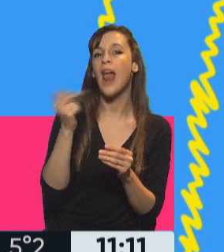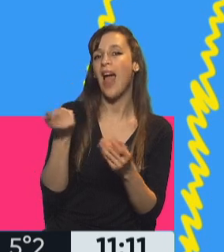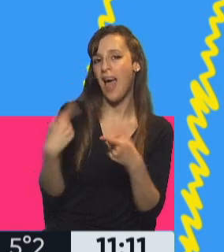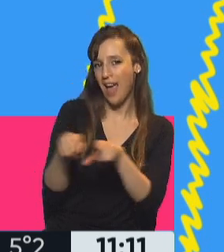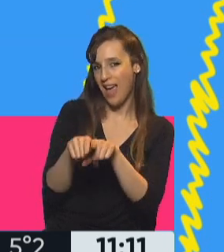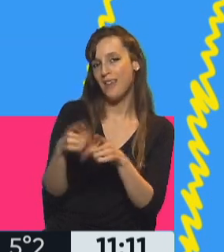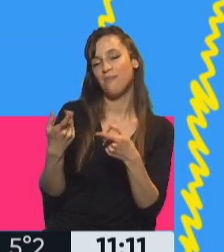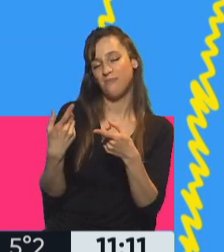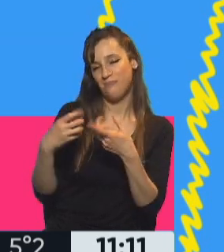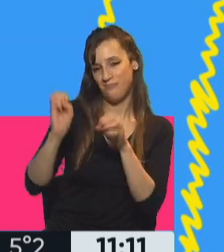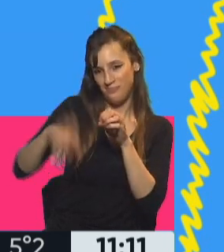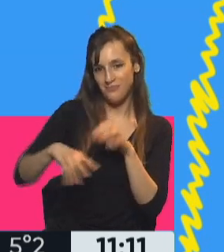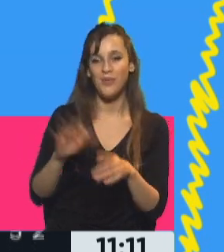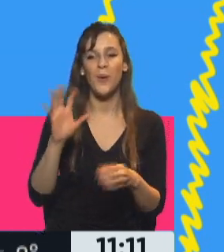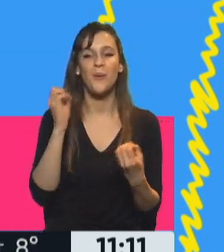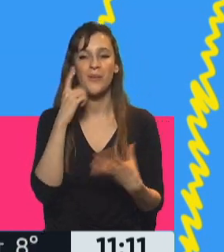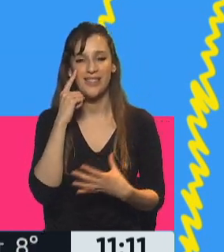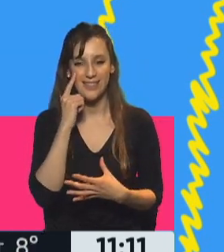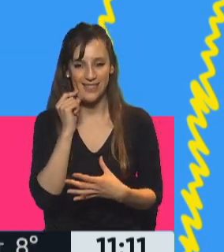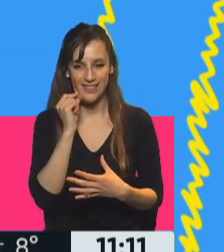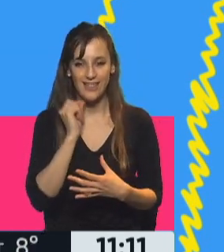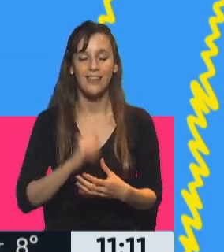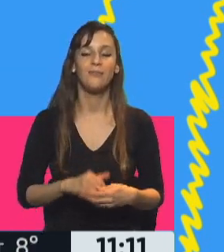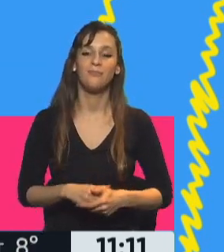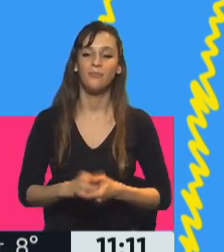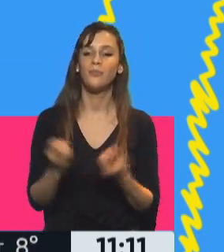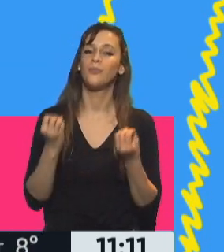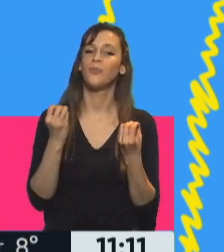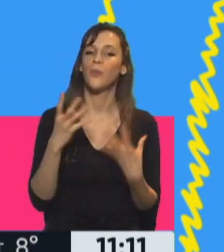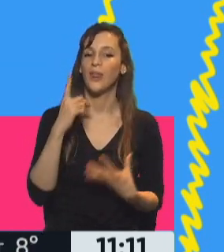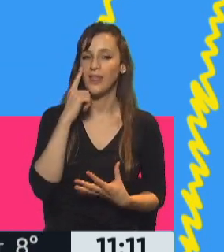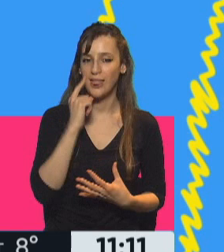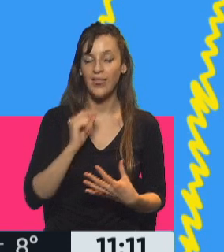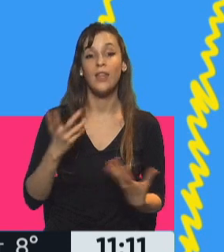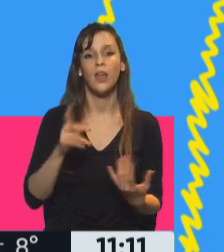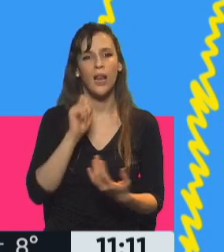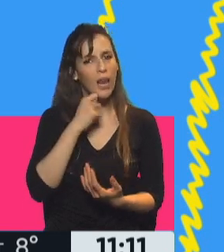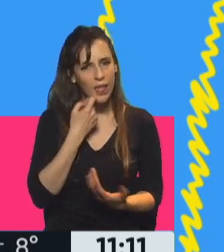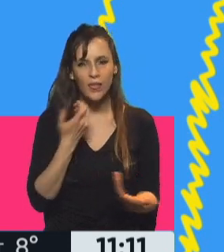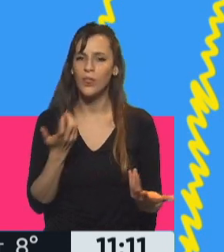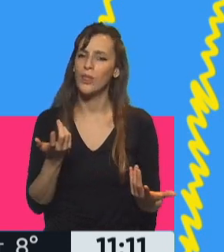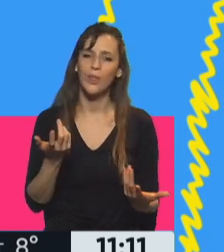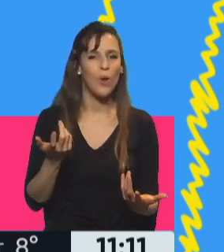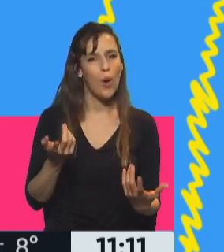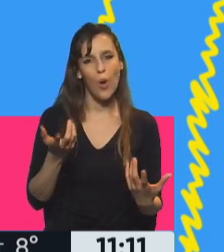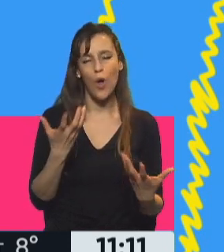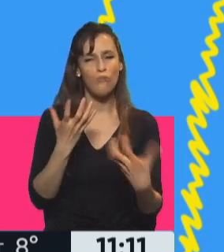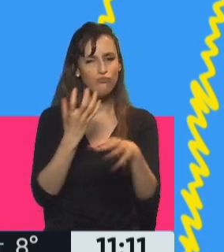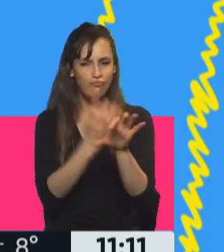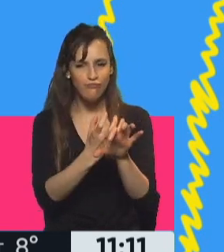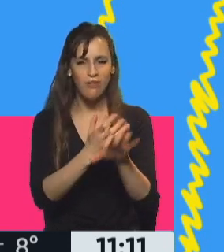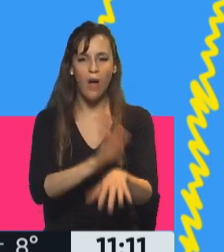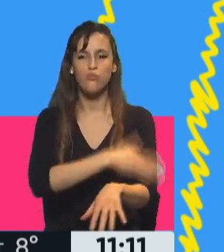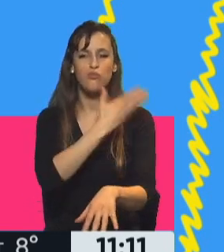Susana. Buen día. Muy bien. Buenos días, Susana. Qué placer, de verdad, hablar con usted. Hace mucho que no nos vemos. Bueno, en